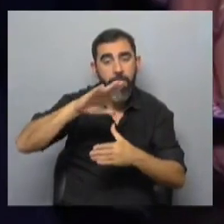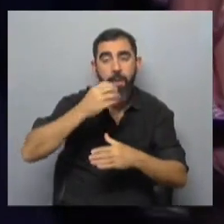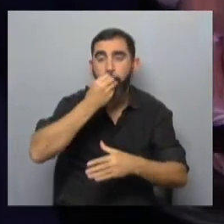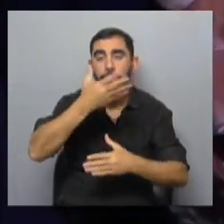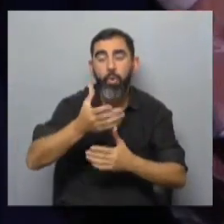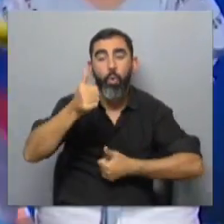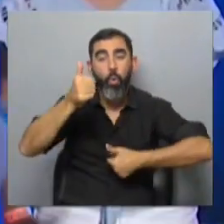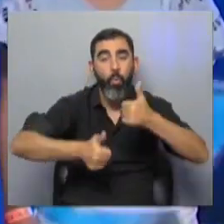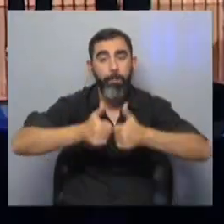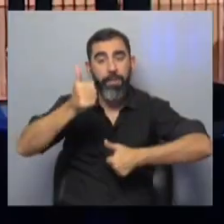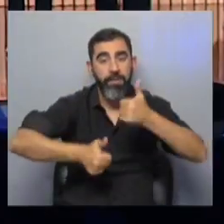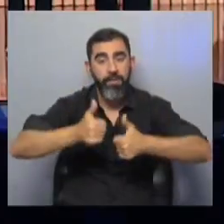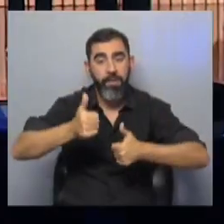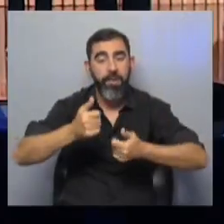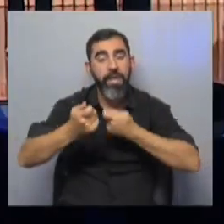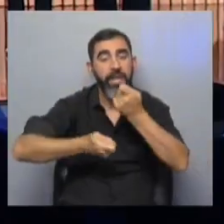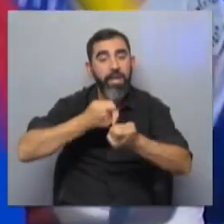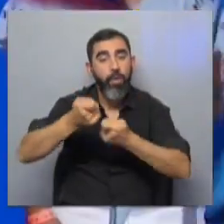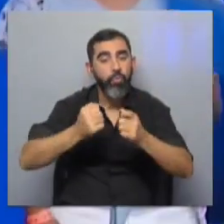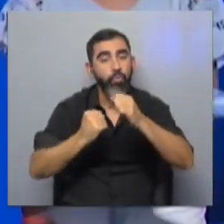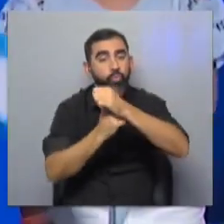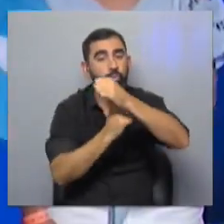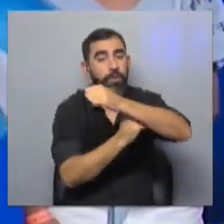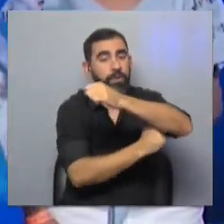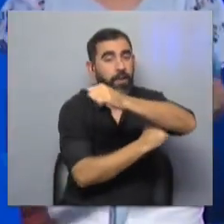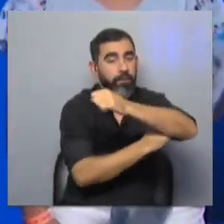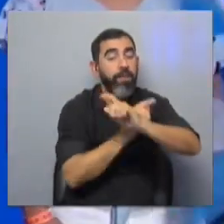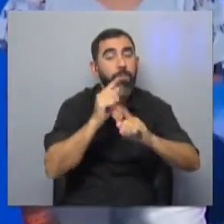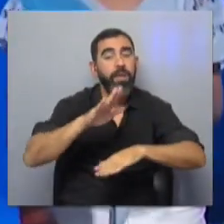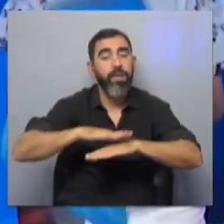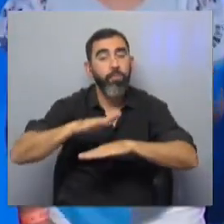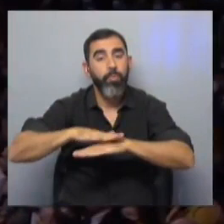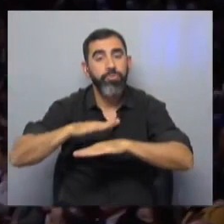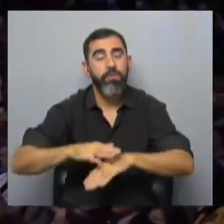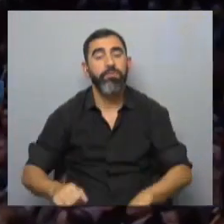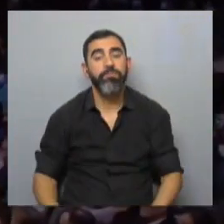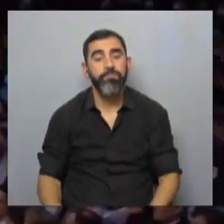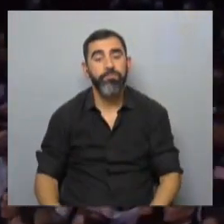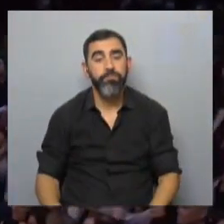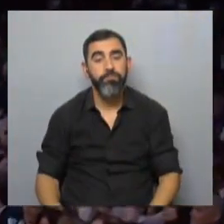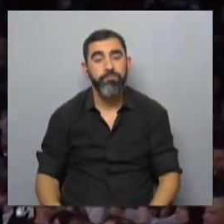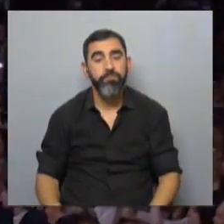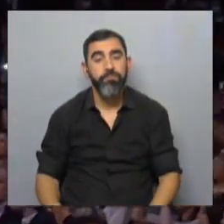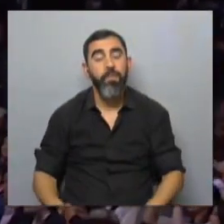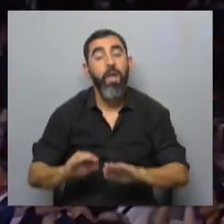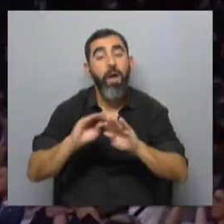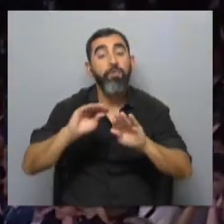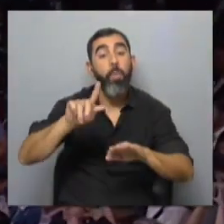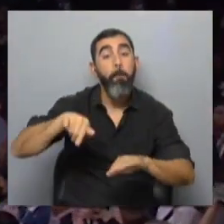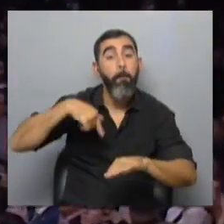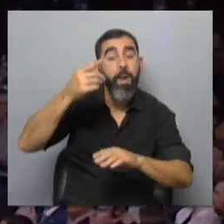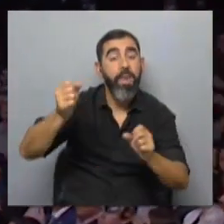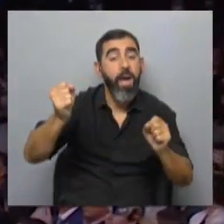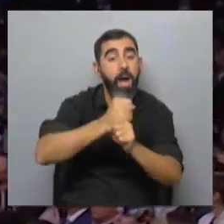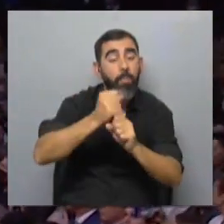su competitividad y que el comercio sea sustentable y responsable. Entre otros aspectos, anunció que mañana se